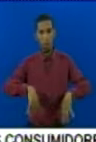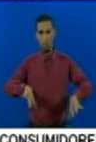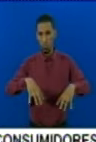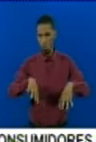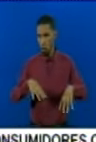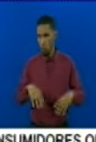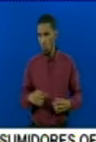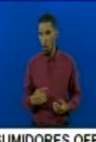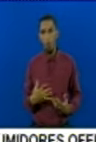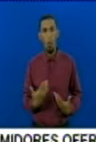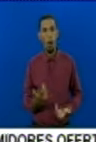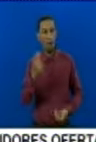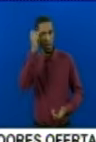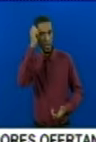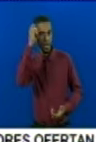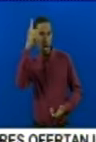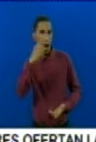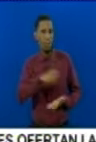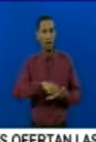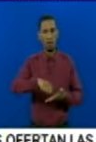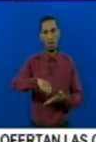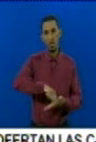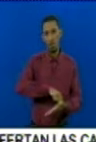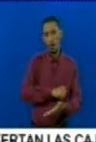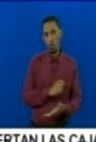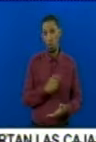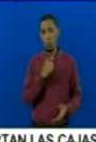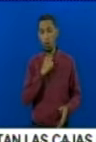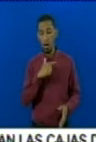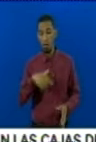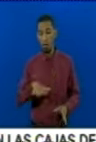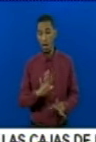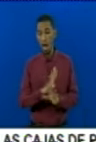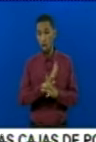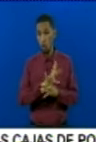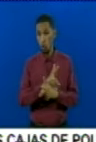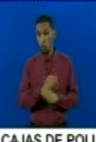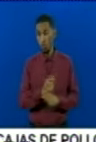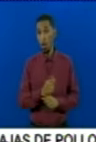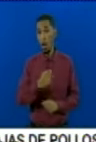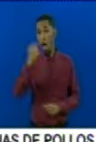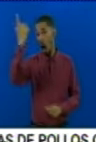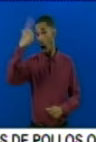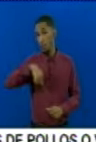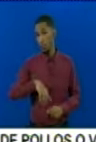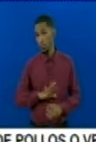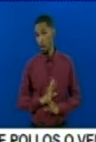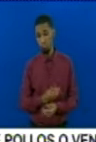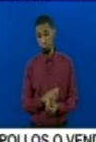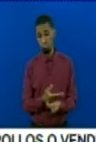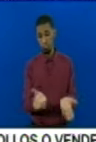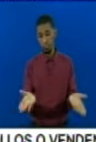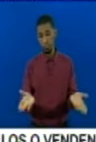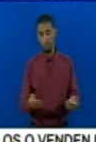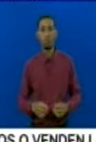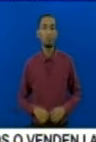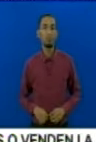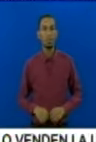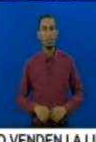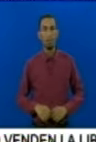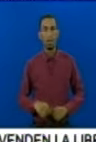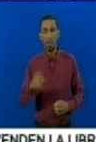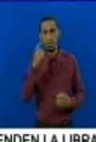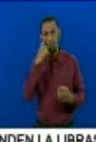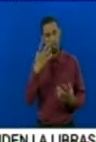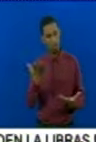en un momento determinado se pueden tener. Entonces, en este caso, el arroz del mes de abril está garantizado para todos los consumidores. Es importante el factor que acaba